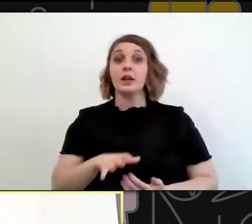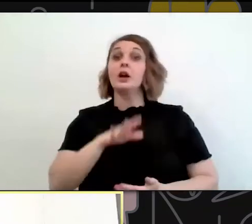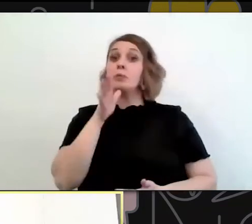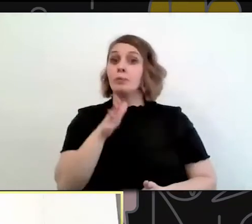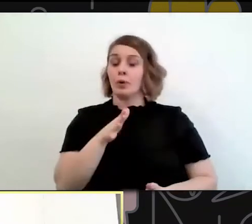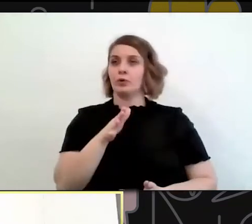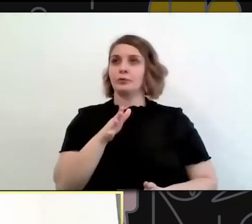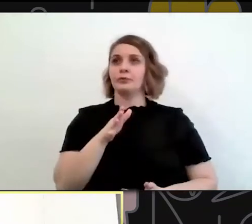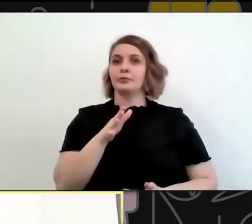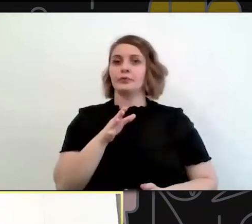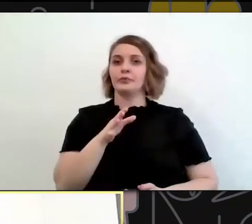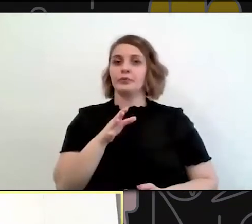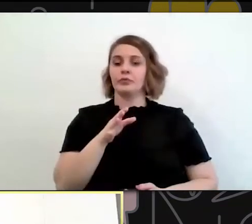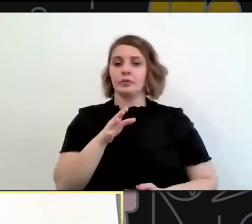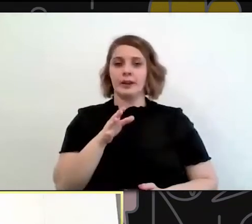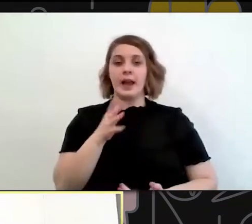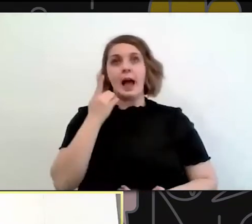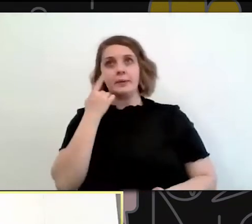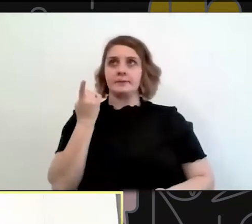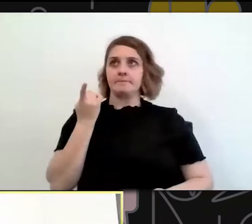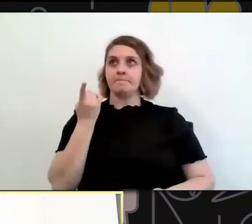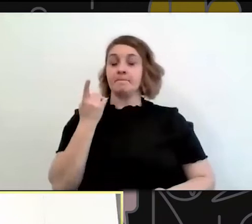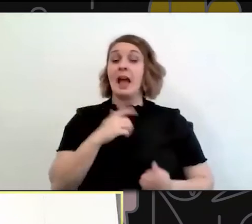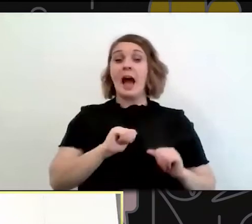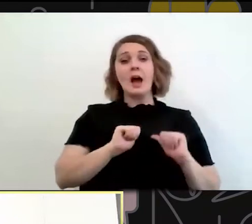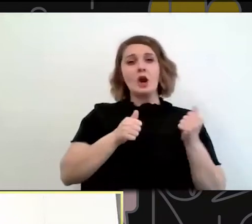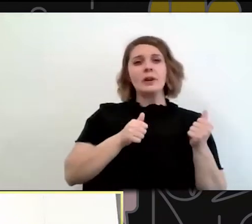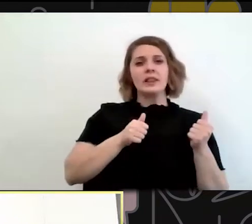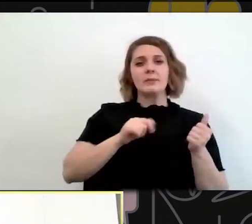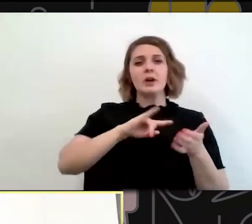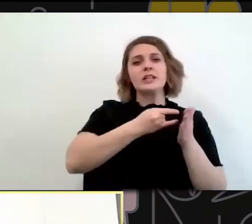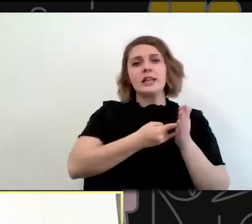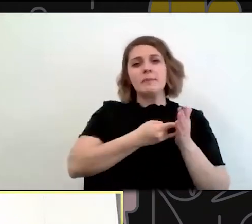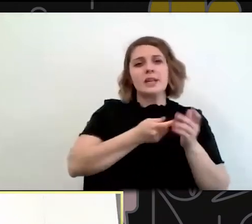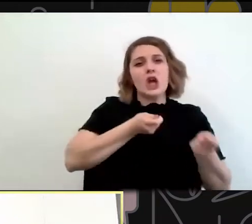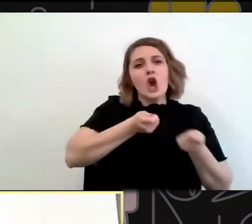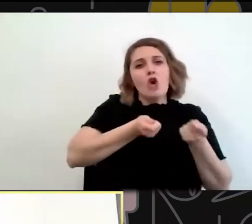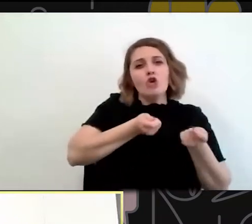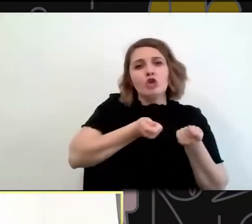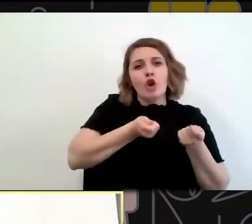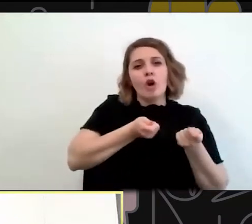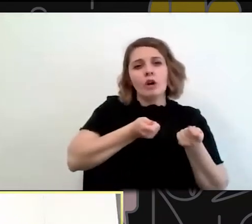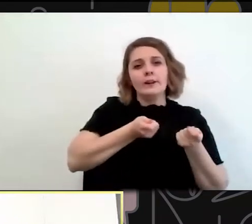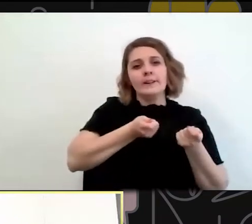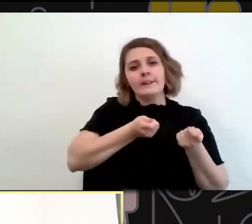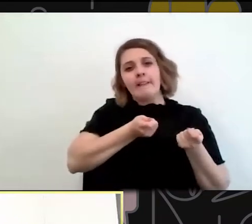porque tenemos, a ver, en un principio los sistemas de monitorización se